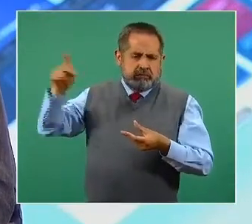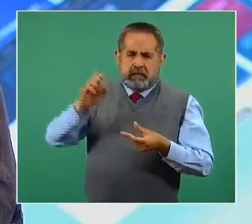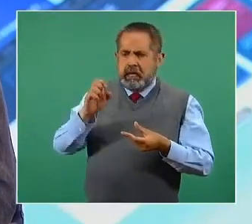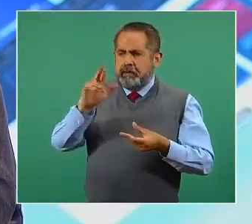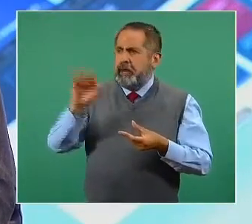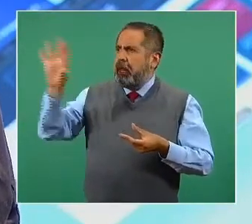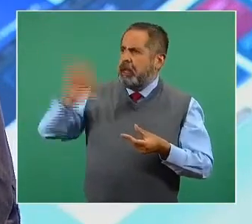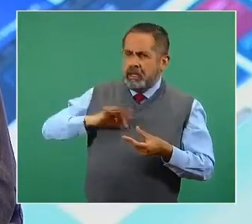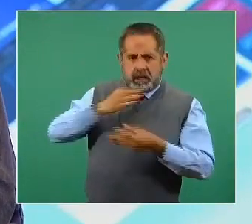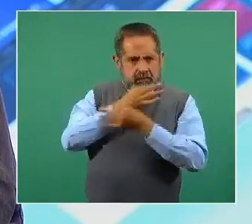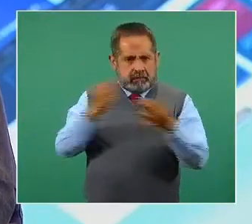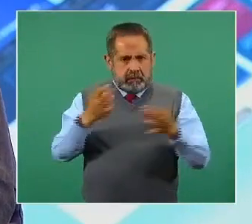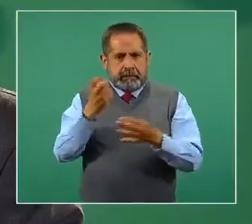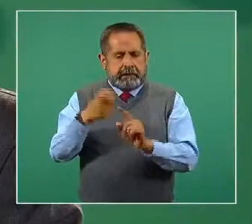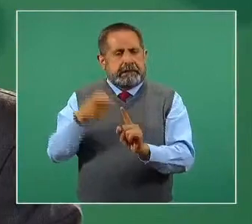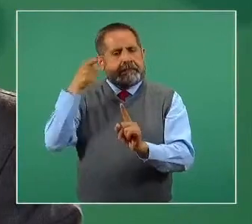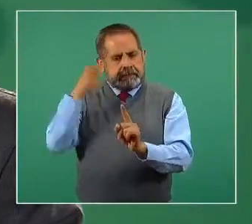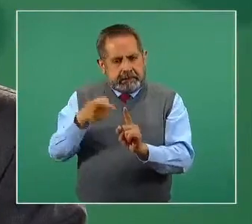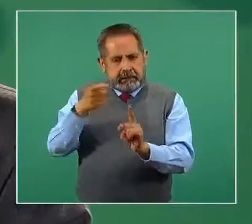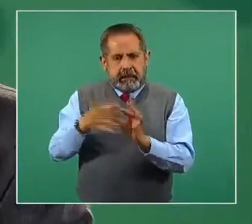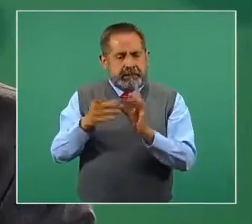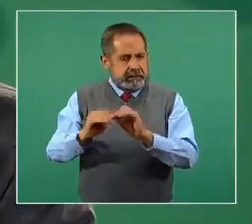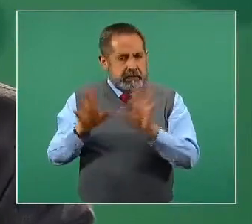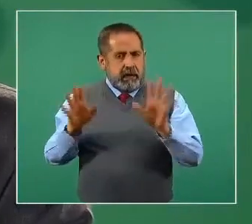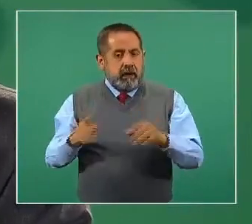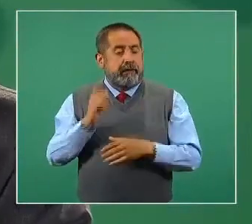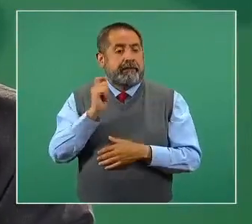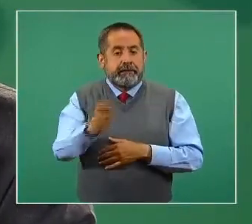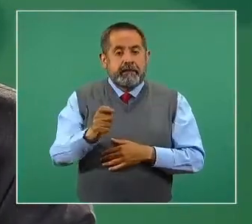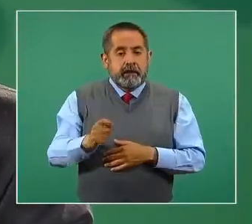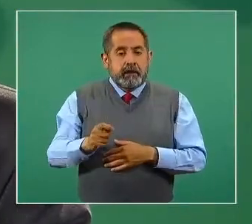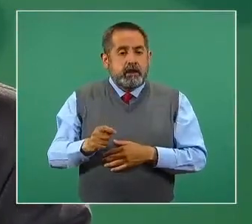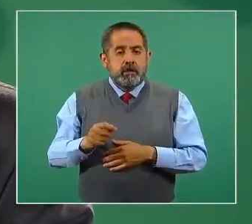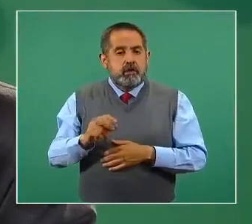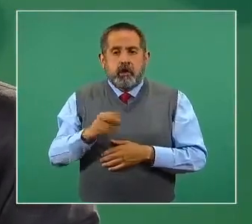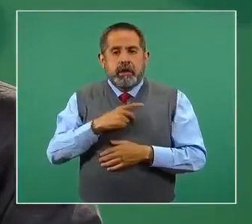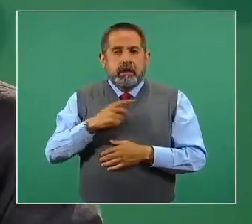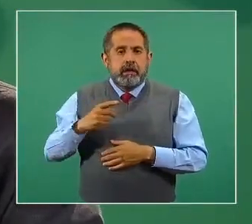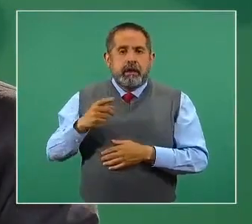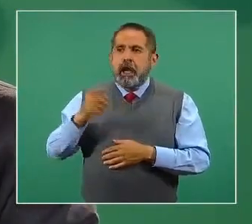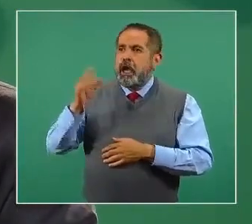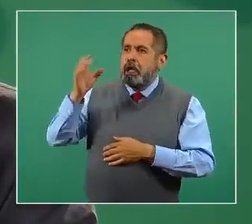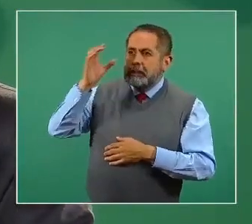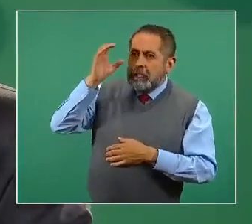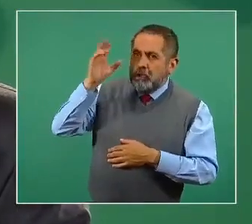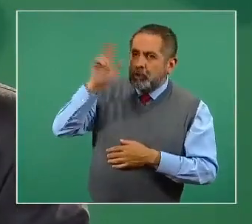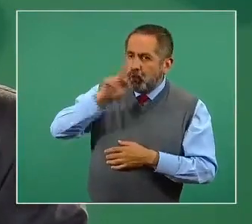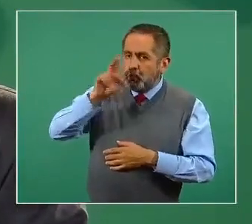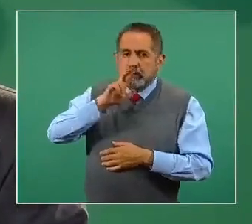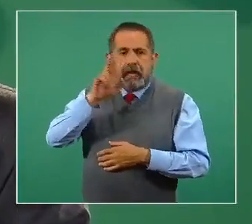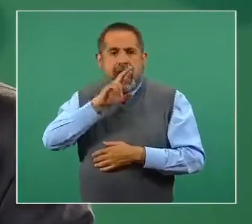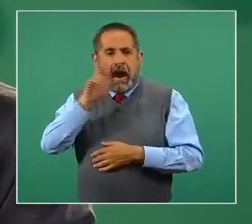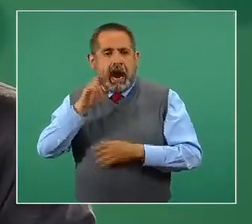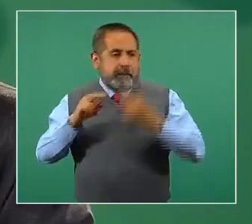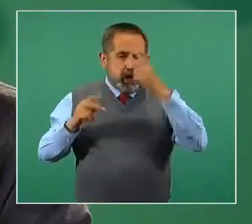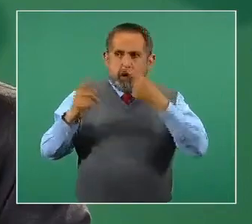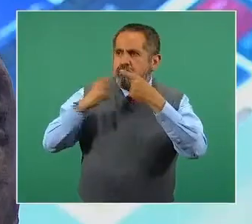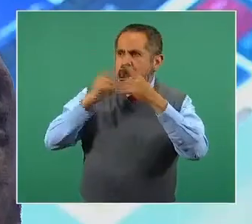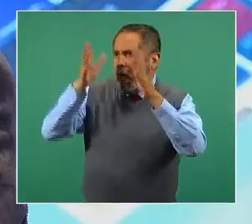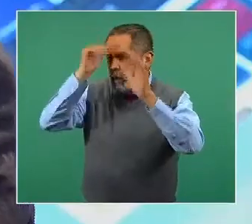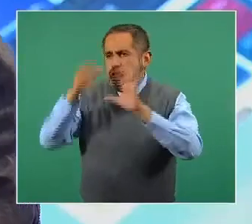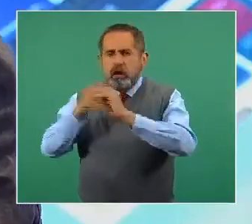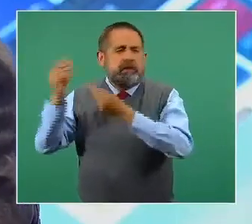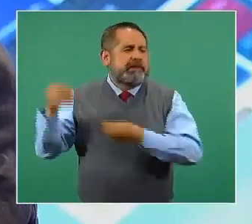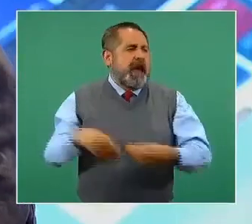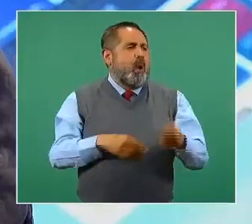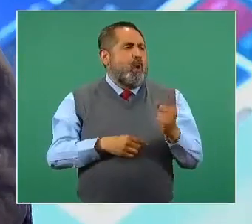Ebrard, pero es preciso que se tenga claro que eso no depende de las conversaciones diplomáticas, sino de una reflexión técnica que pasa por